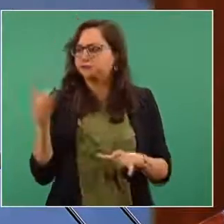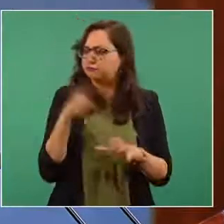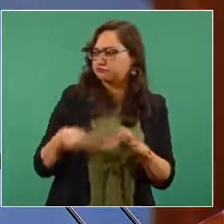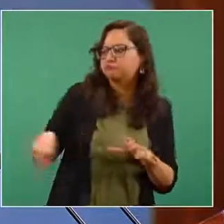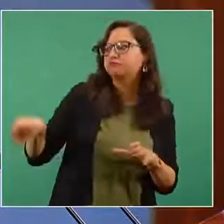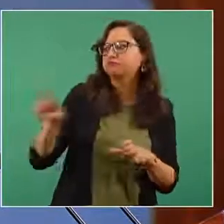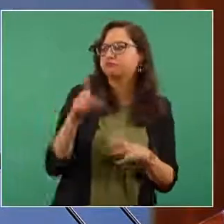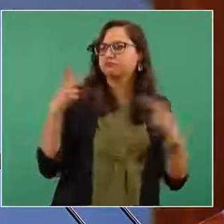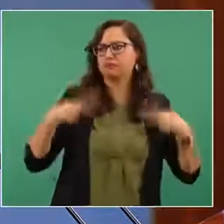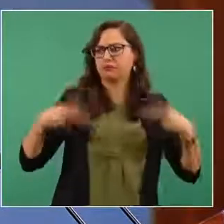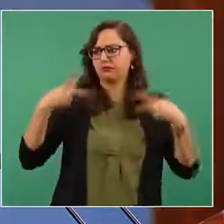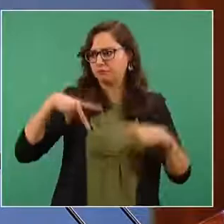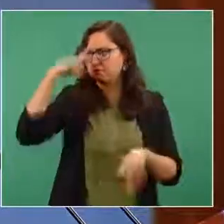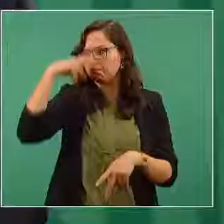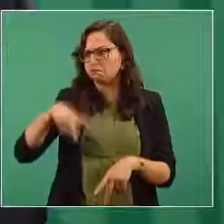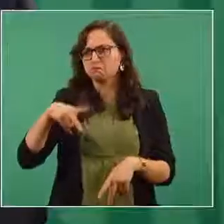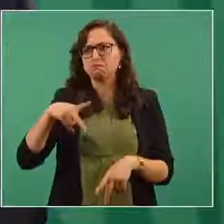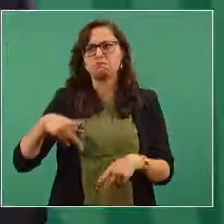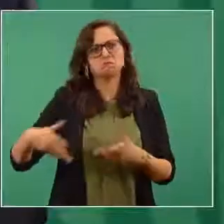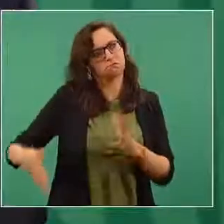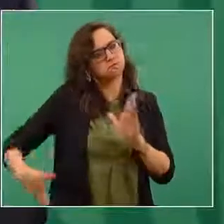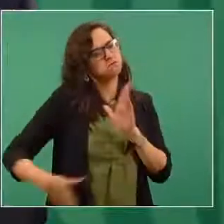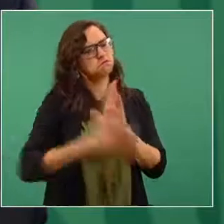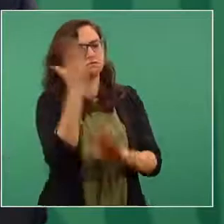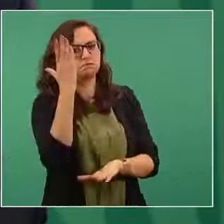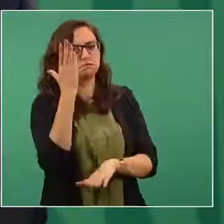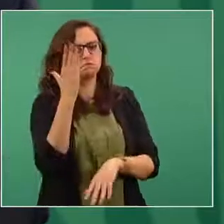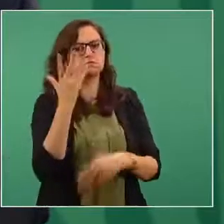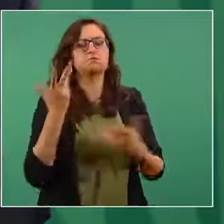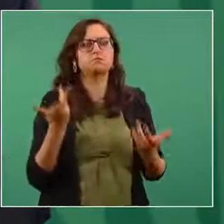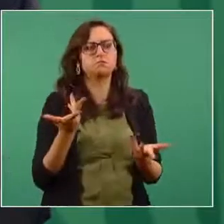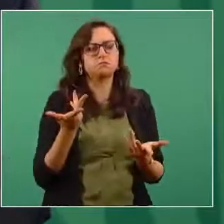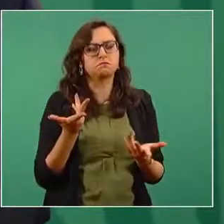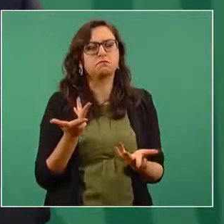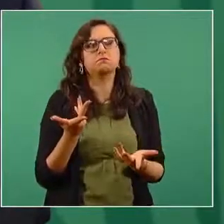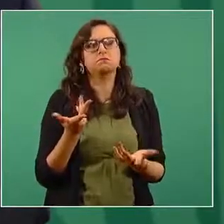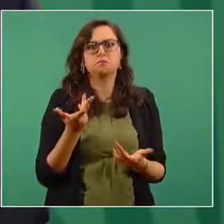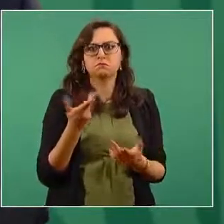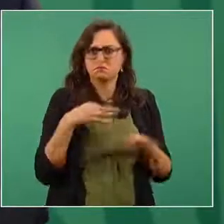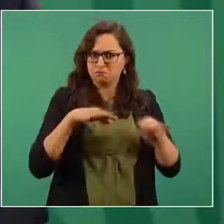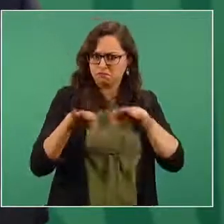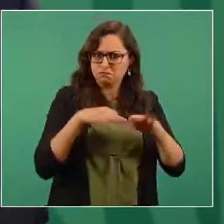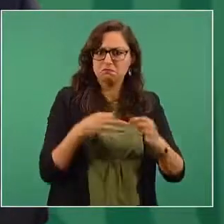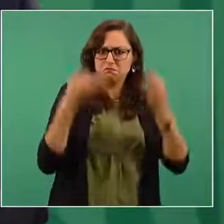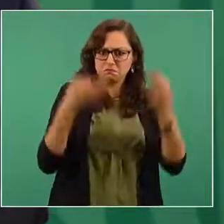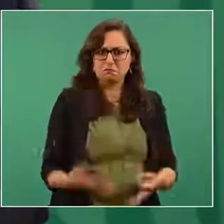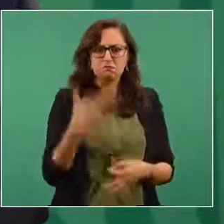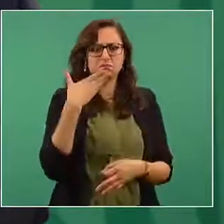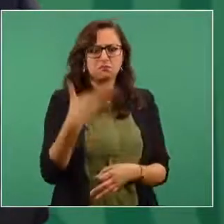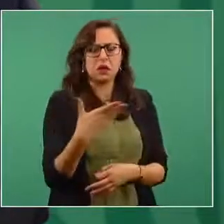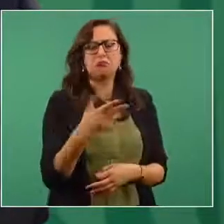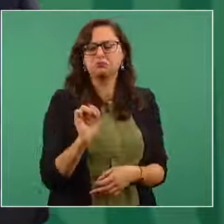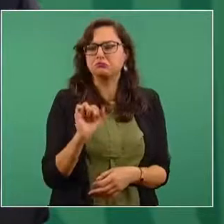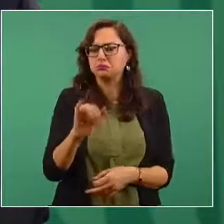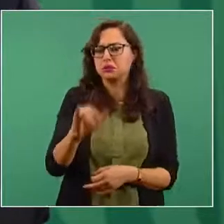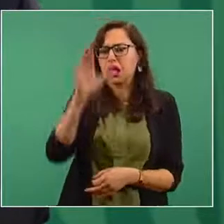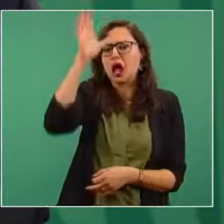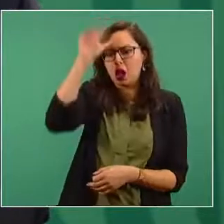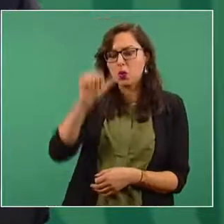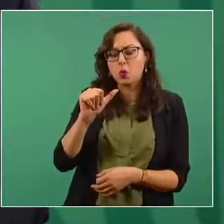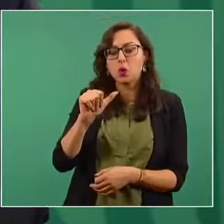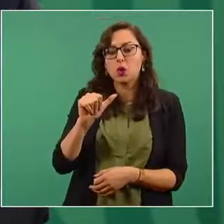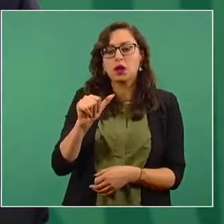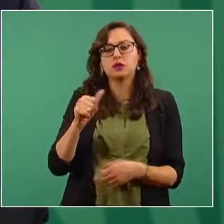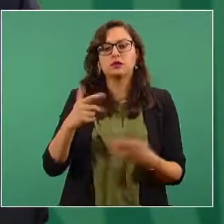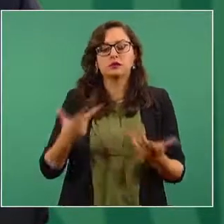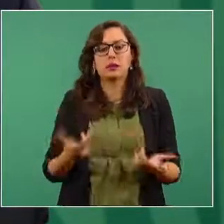trabajadores requiere la economía estadounidense y la economía de